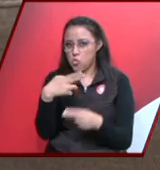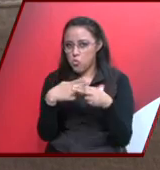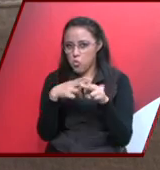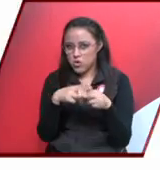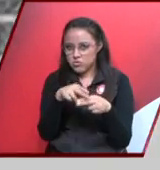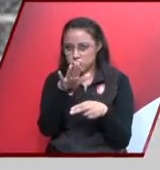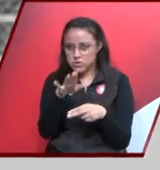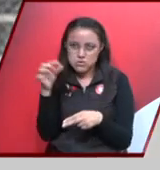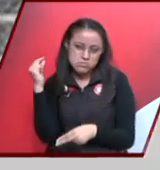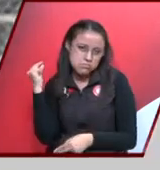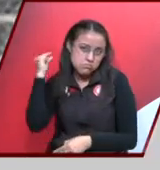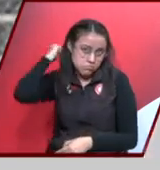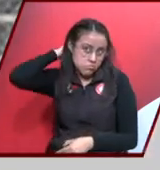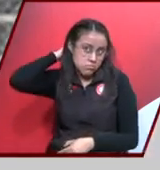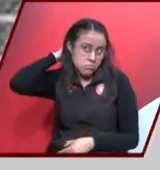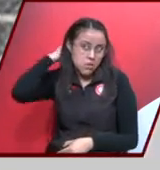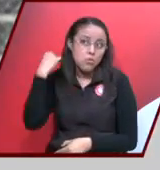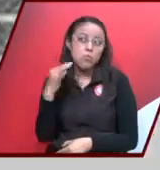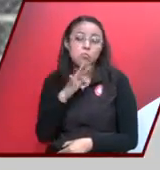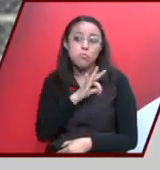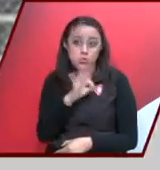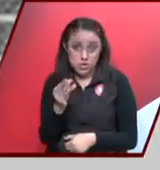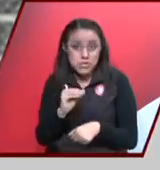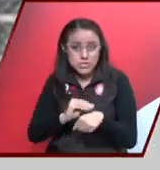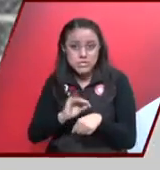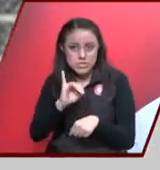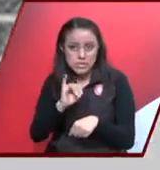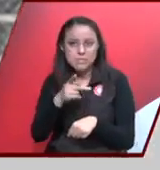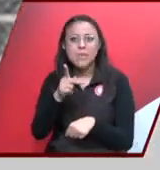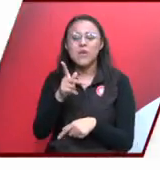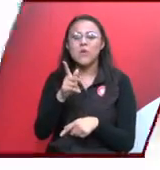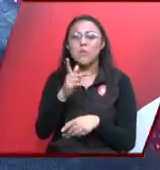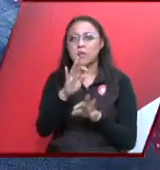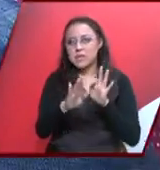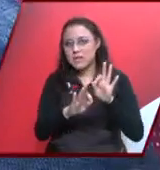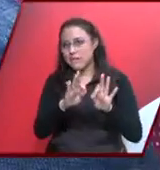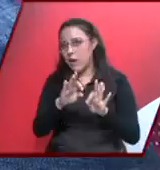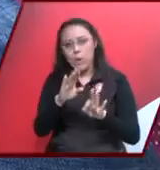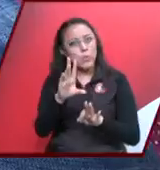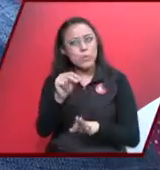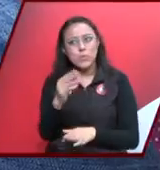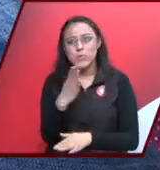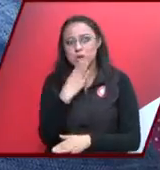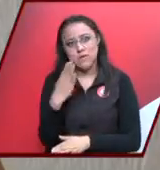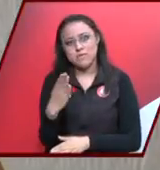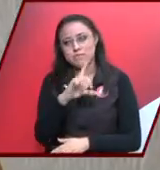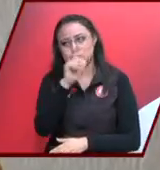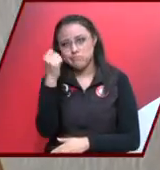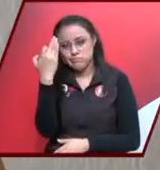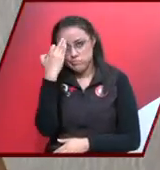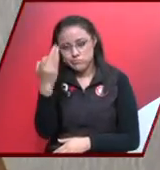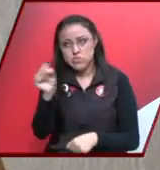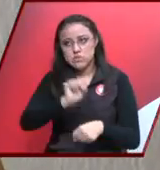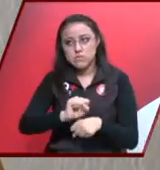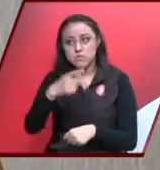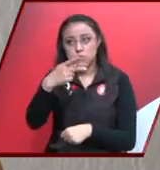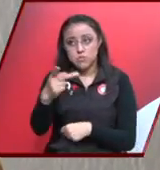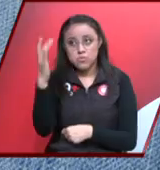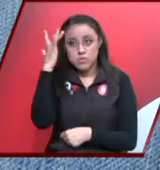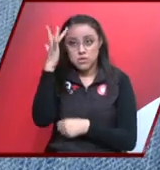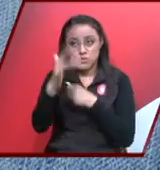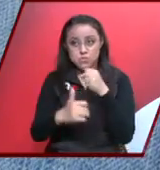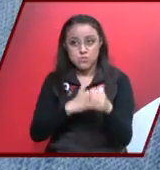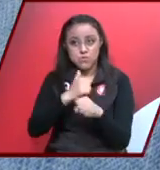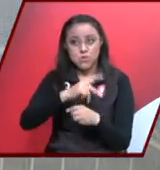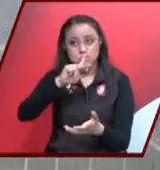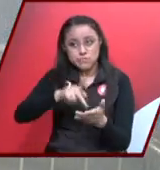efecto. Pero la recuperación no fue la esperada. Apenas hace unas semanas, el día de su cumpleaños, fue operada